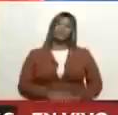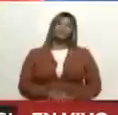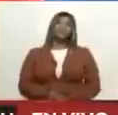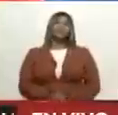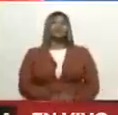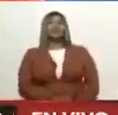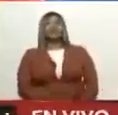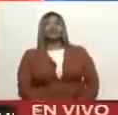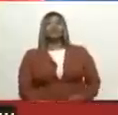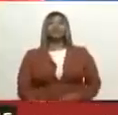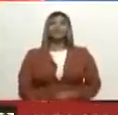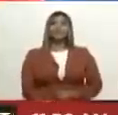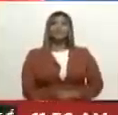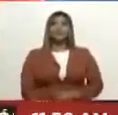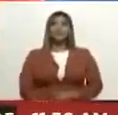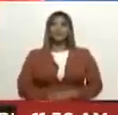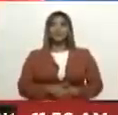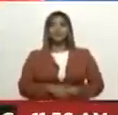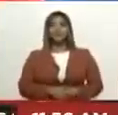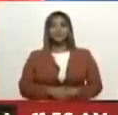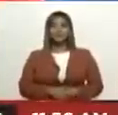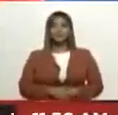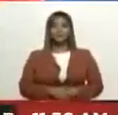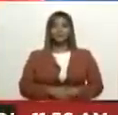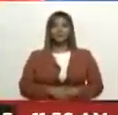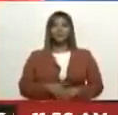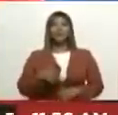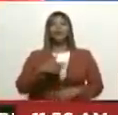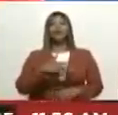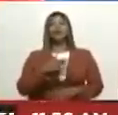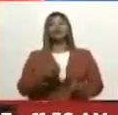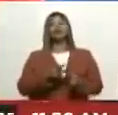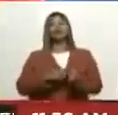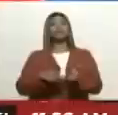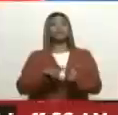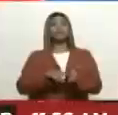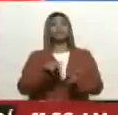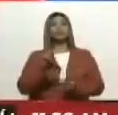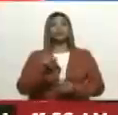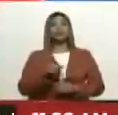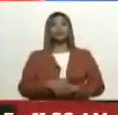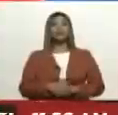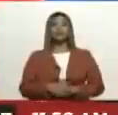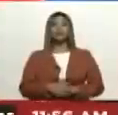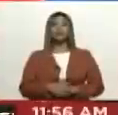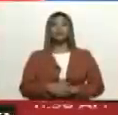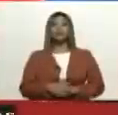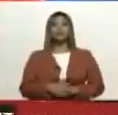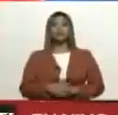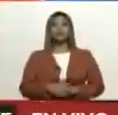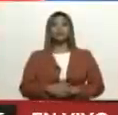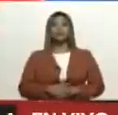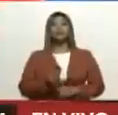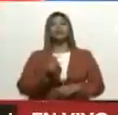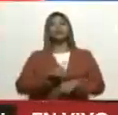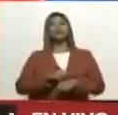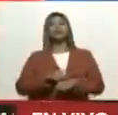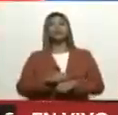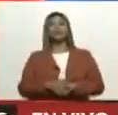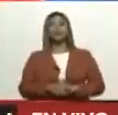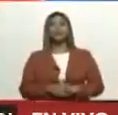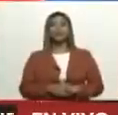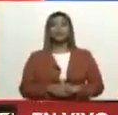Quiero volver a hacer énfasis en este, ¿no? Desde hace ya un tiempo, yo diría